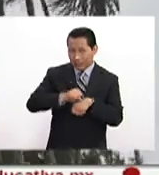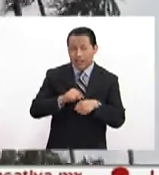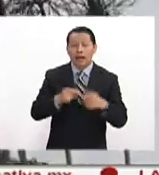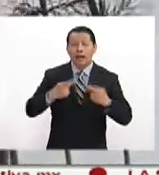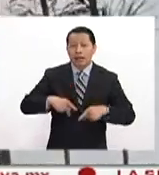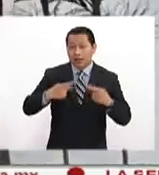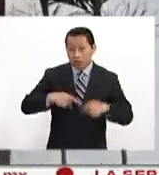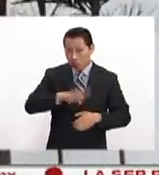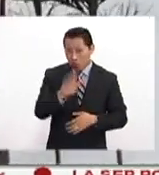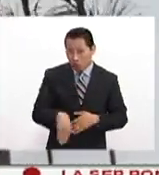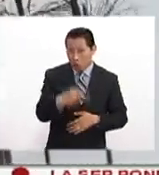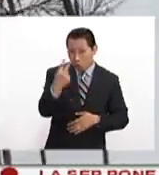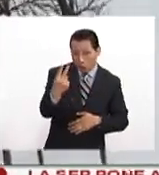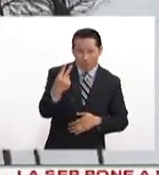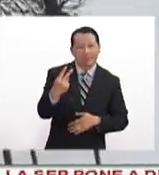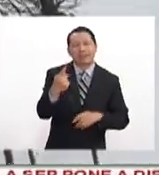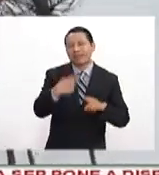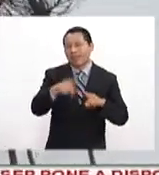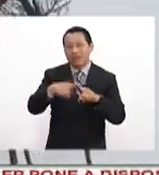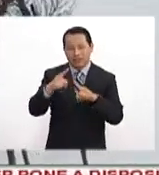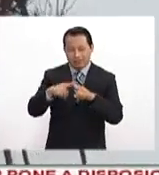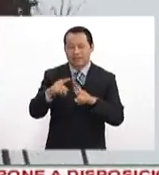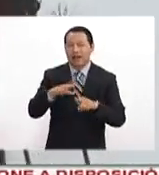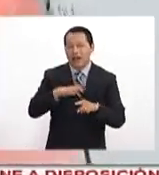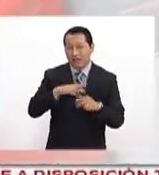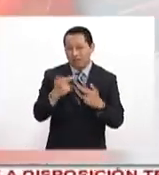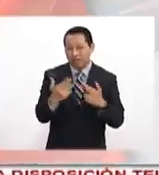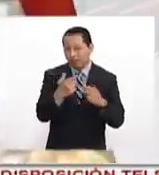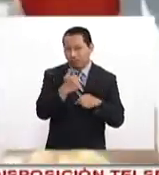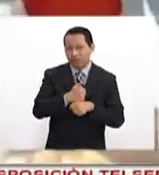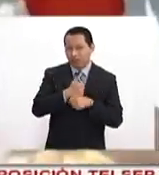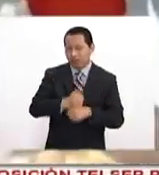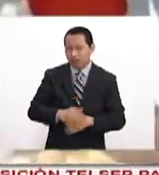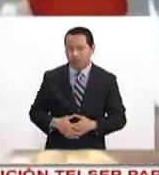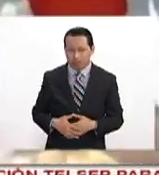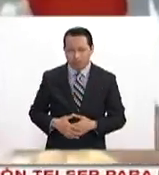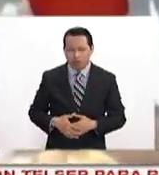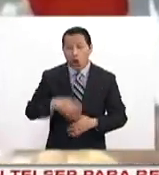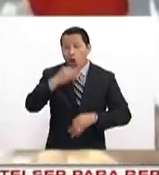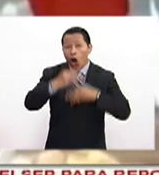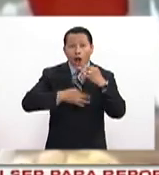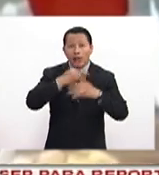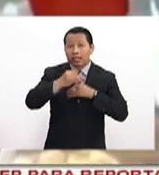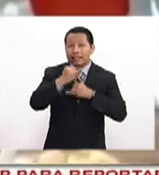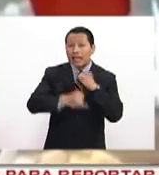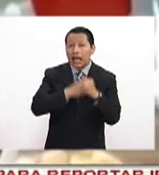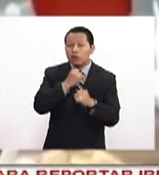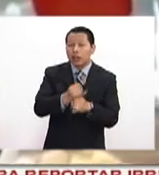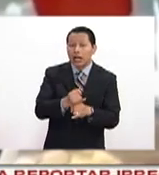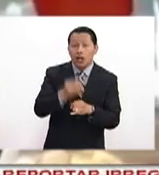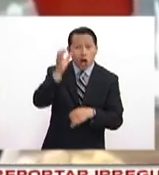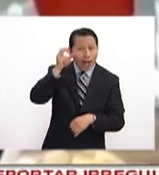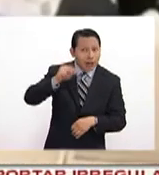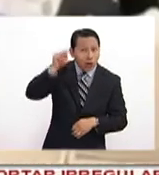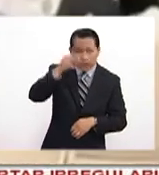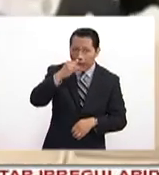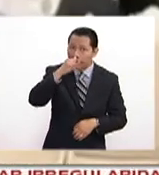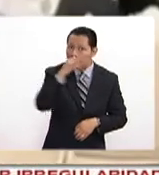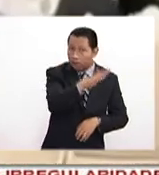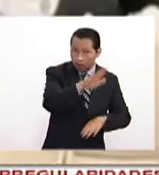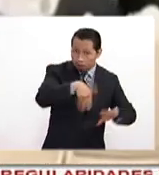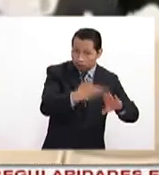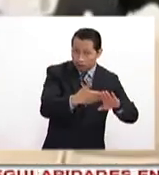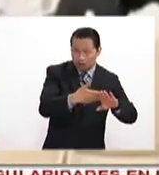personas murieron y cientos resultaron afectadas. En noticias internacionales, Corea del Norte amenaza a